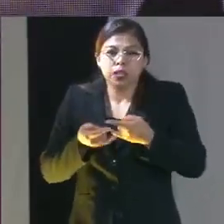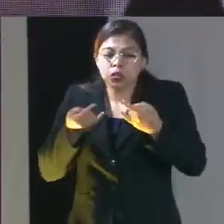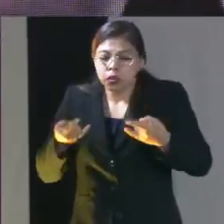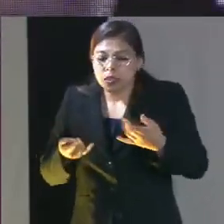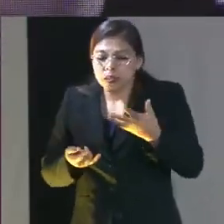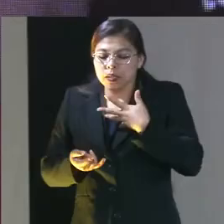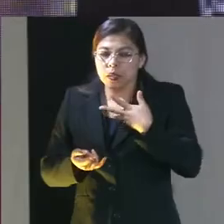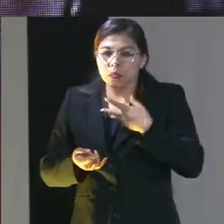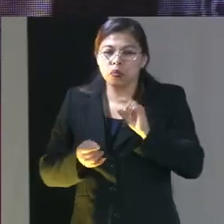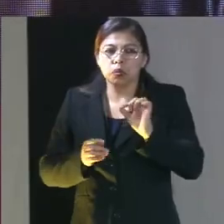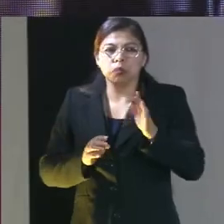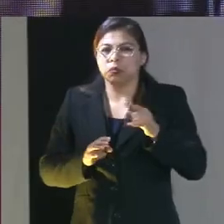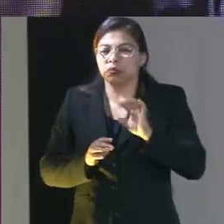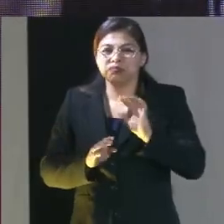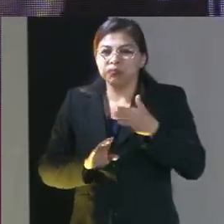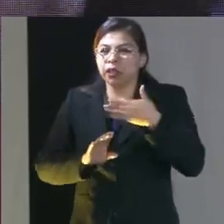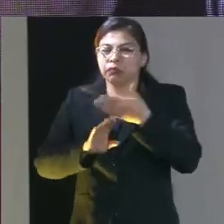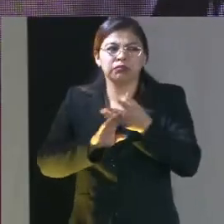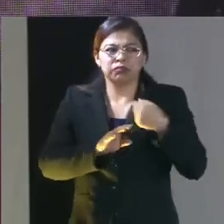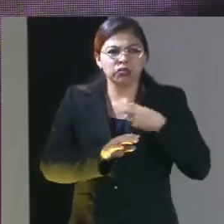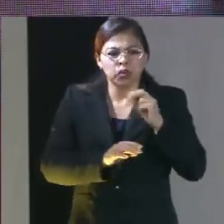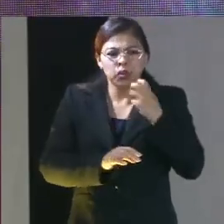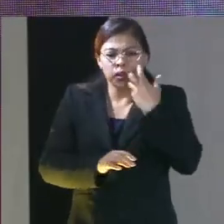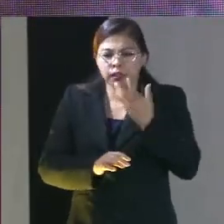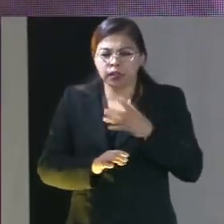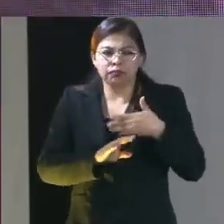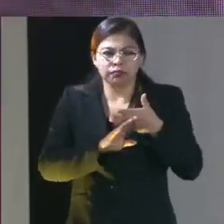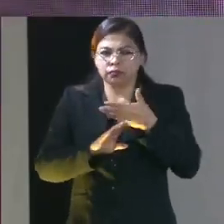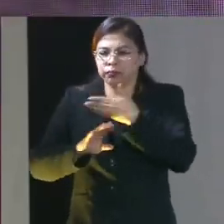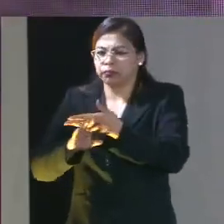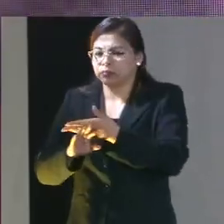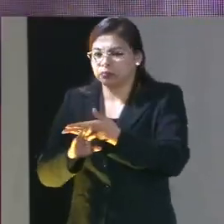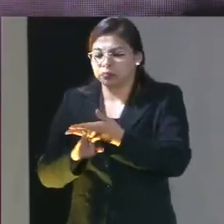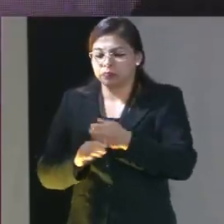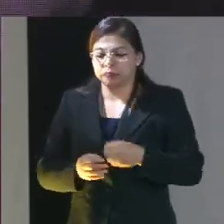opone a unos y a otros. ¿Sí?